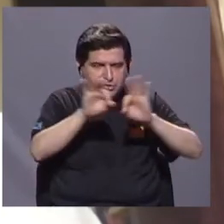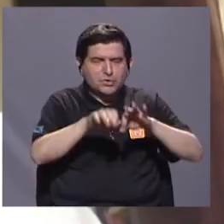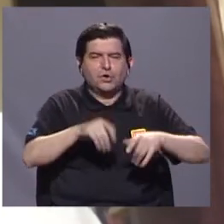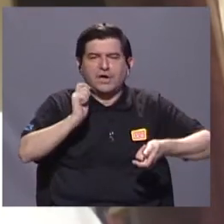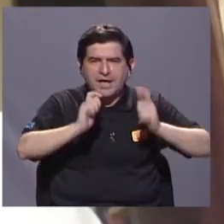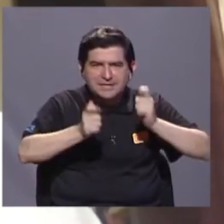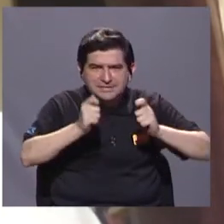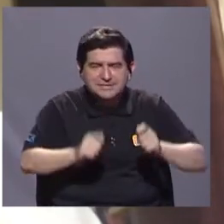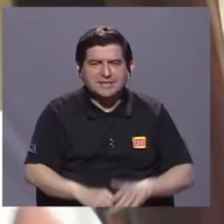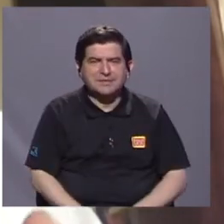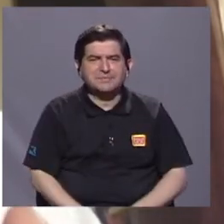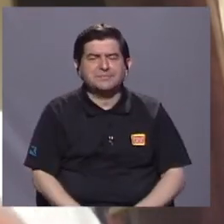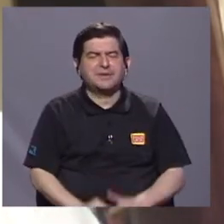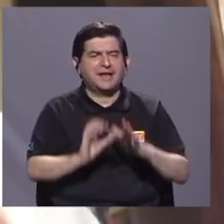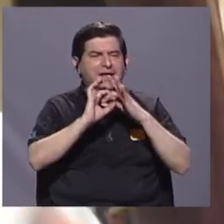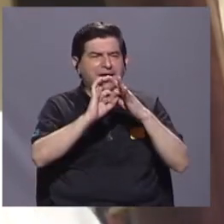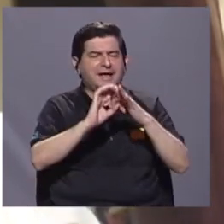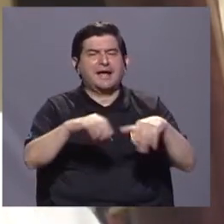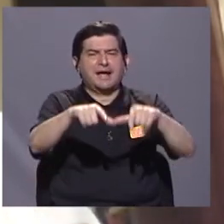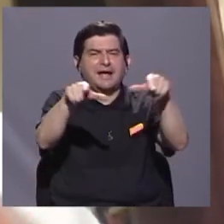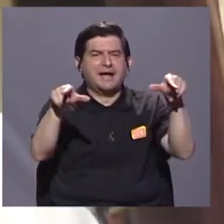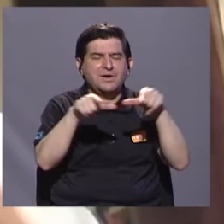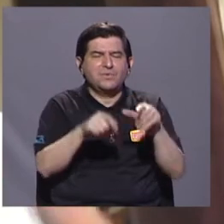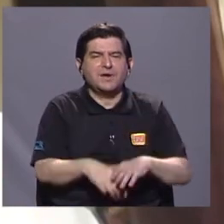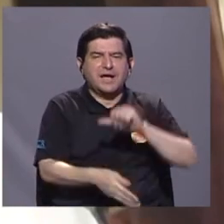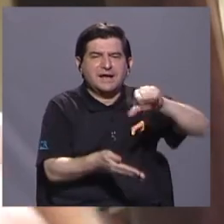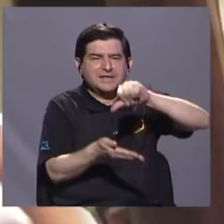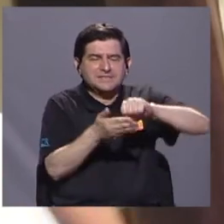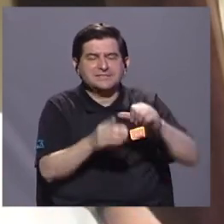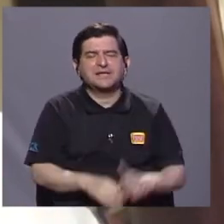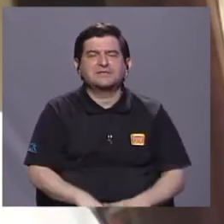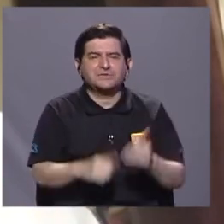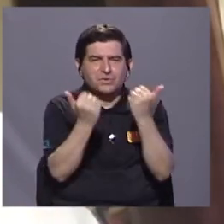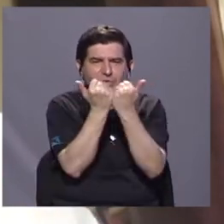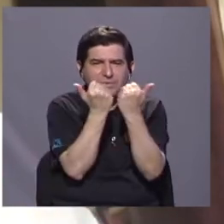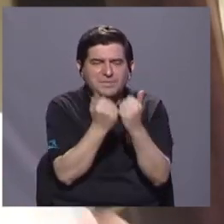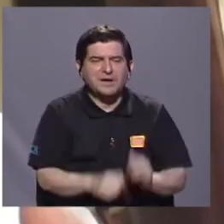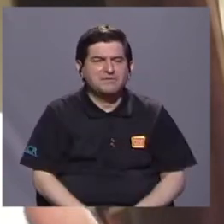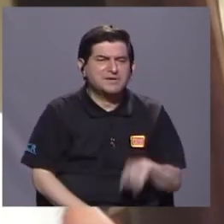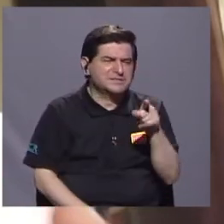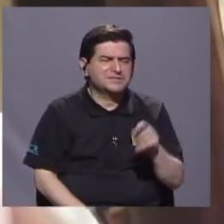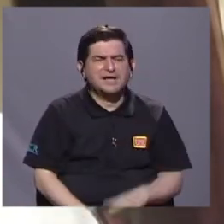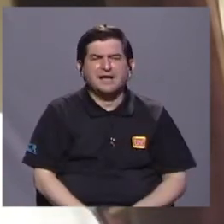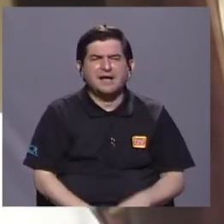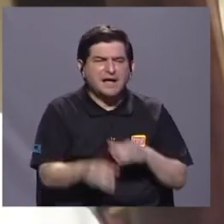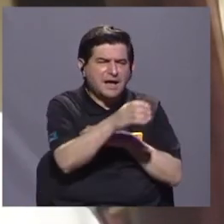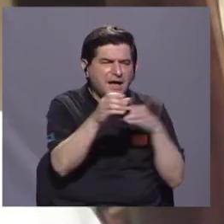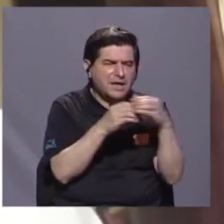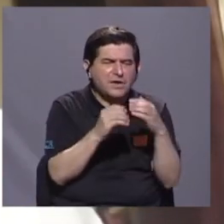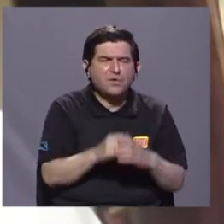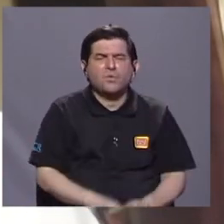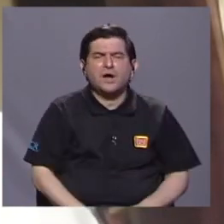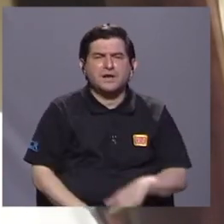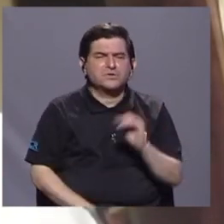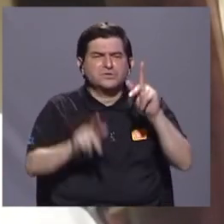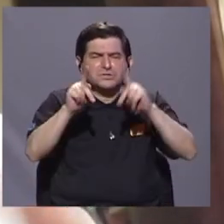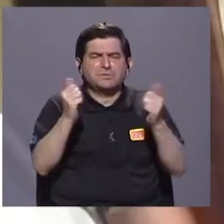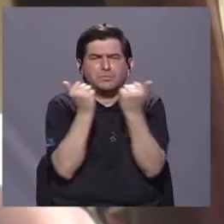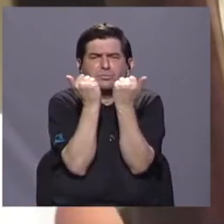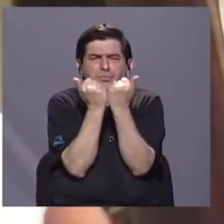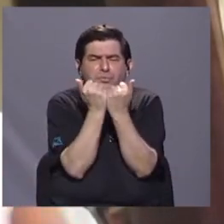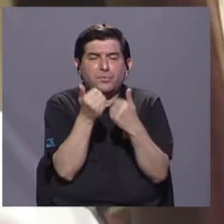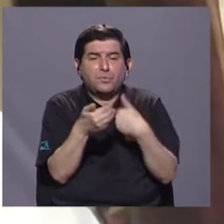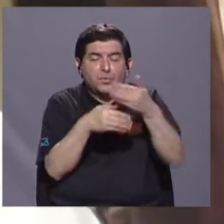mucho tuvo que ver con la ubicación, que era en el centro de Pavas, donde habían cuarterías, había aglomeración de personas y demás. Y después de ahí se